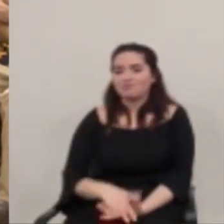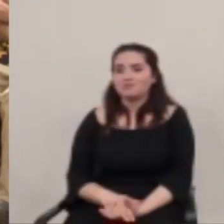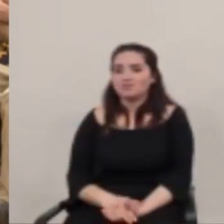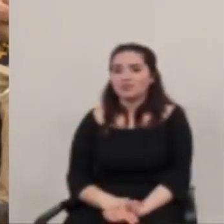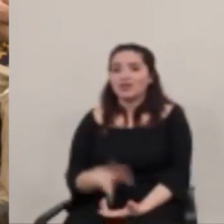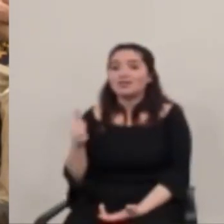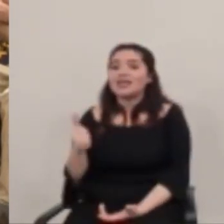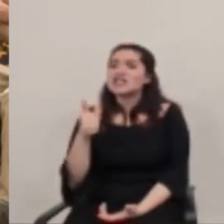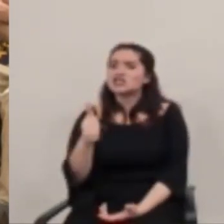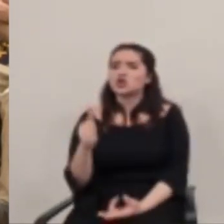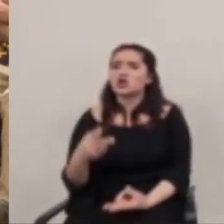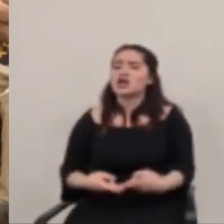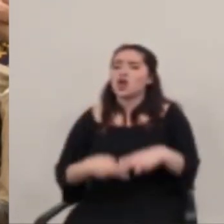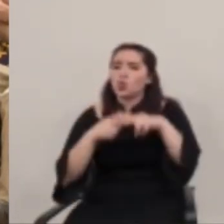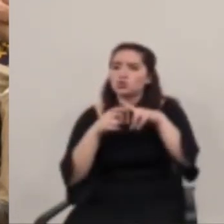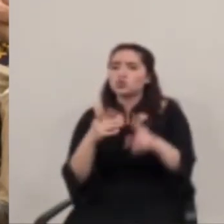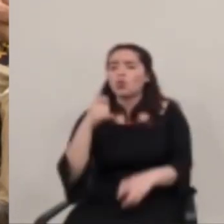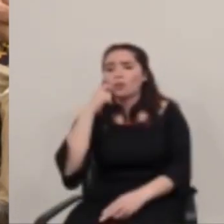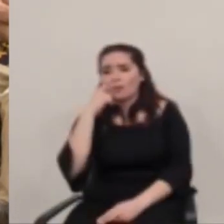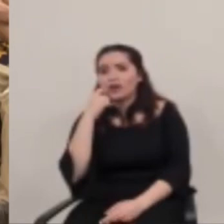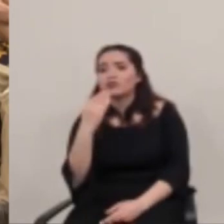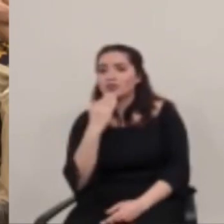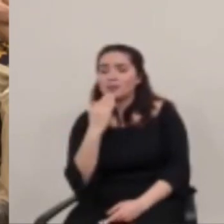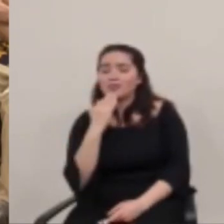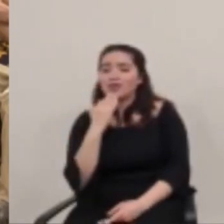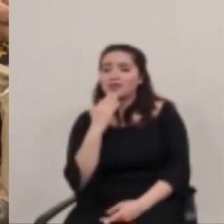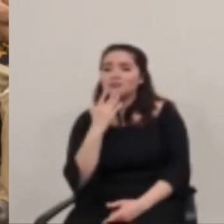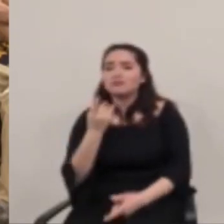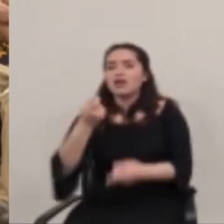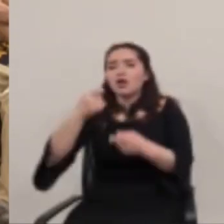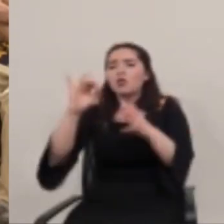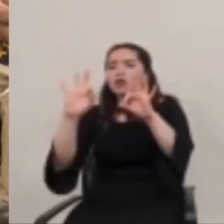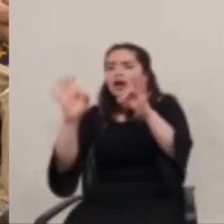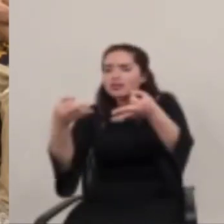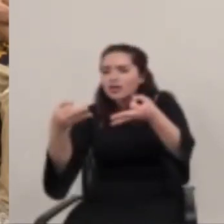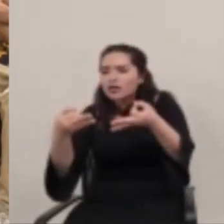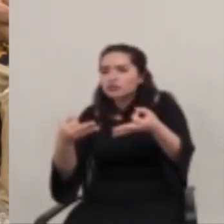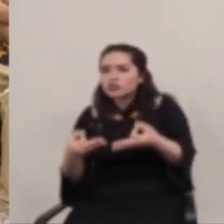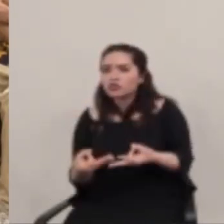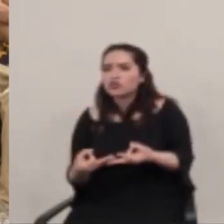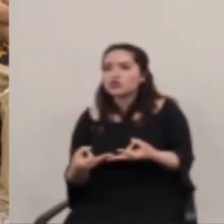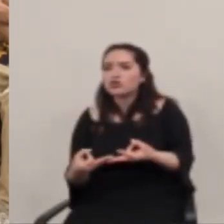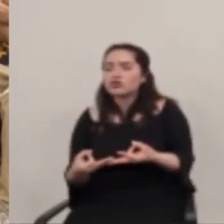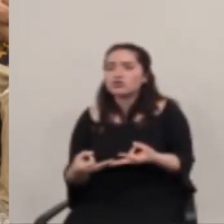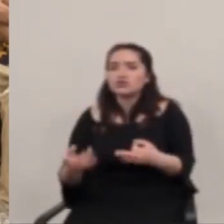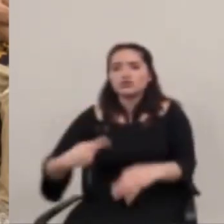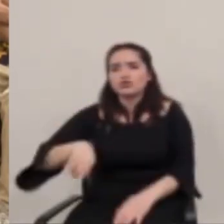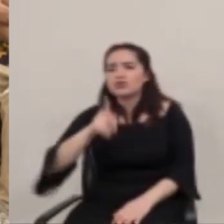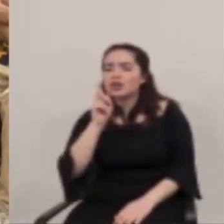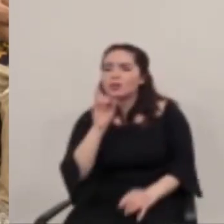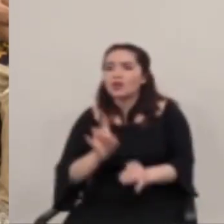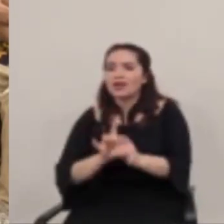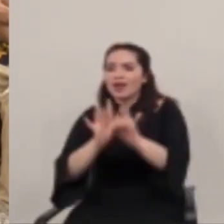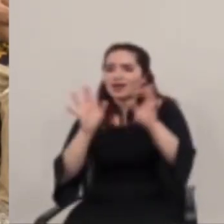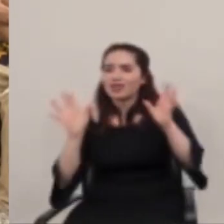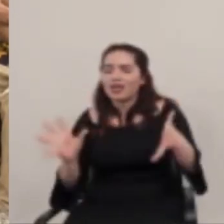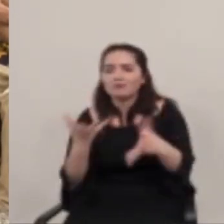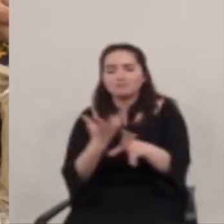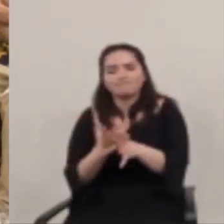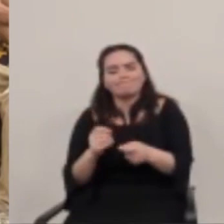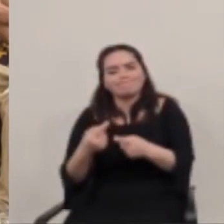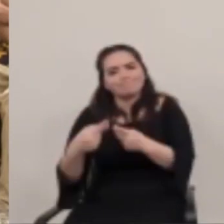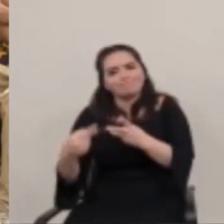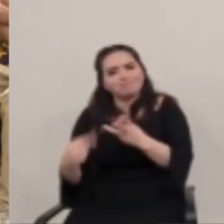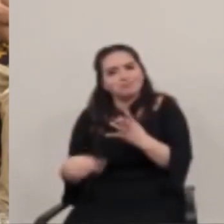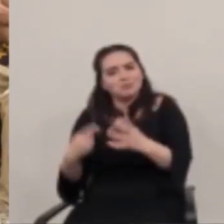Dirección de Recursos Humanos también ha hecho un catastro en el cual tenemos claridad de que también hay un montón de